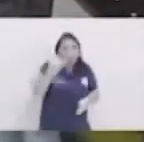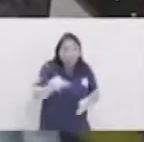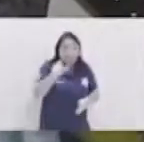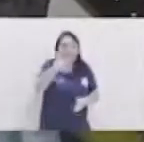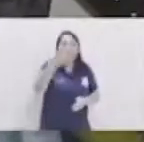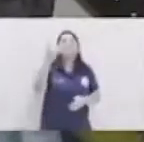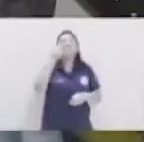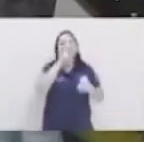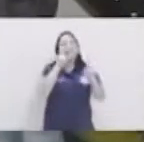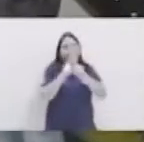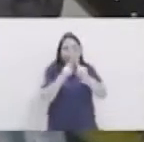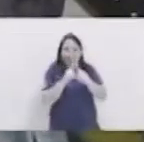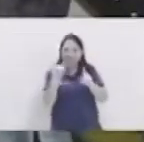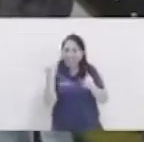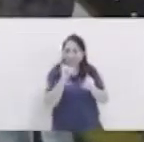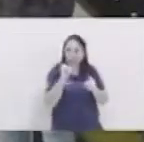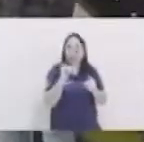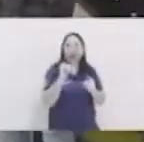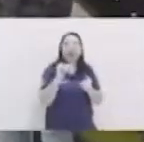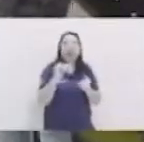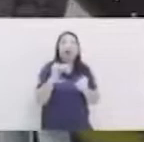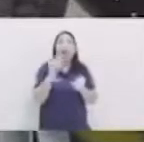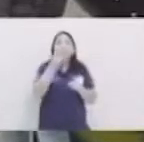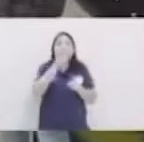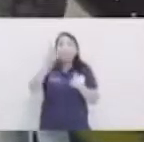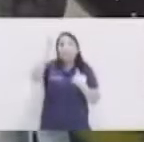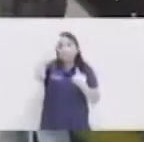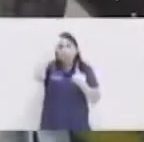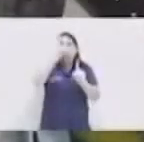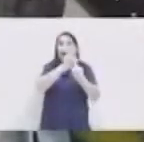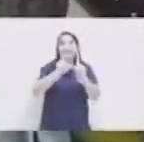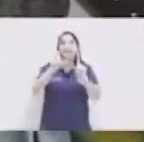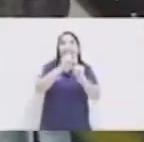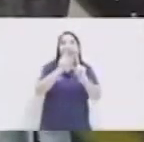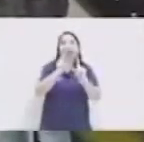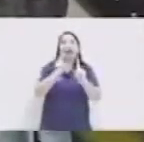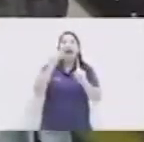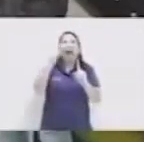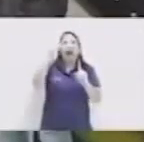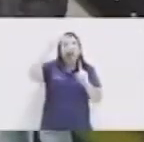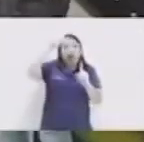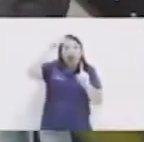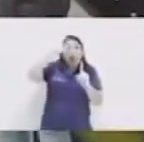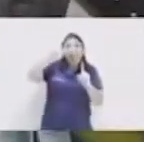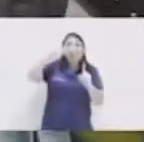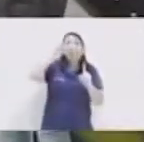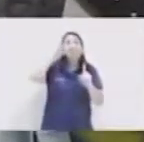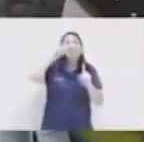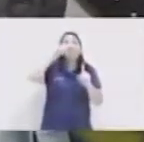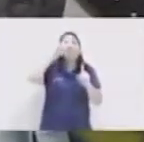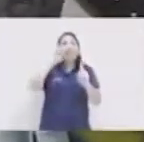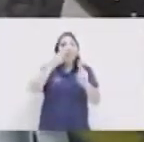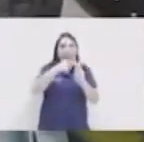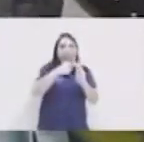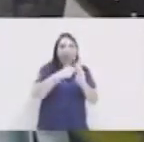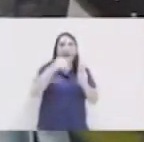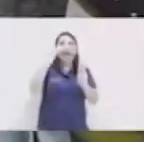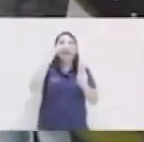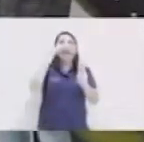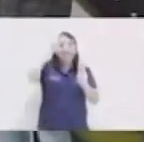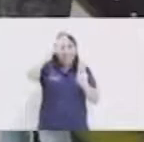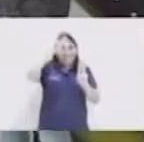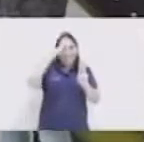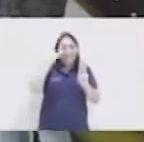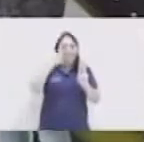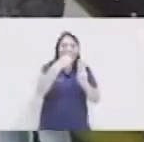Hace muchos años pues lo dejaban plasmado en piedras y demás porque era algo donde podía durar mucho tiempo, ¿verdad? Pero en la actualidad creo